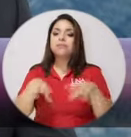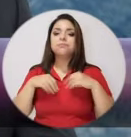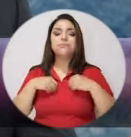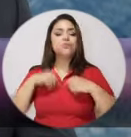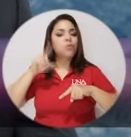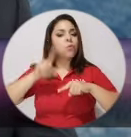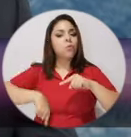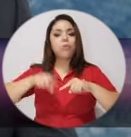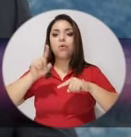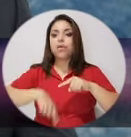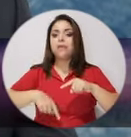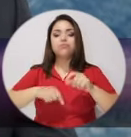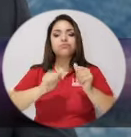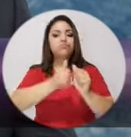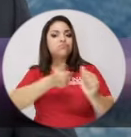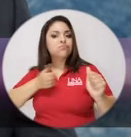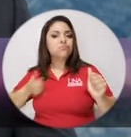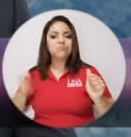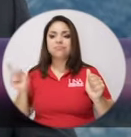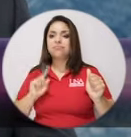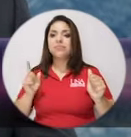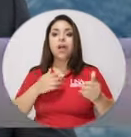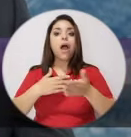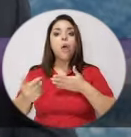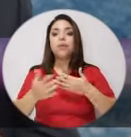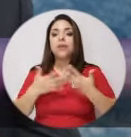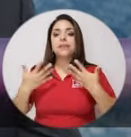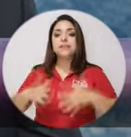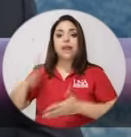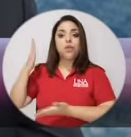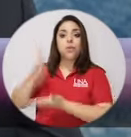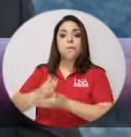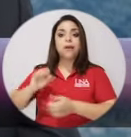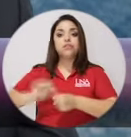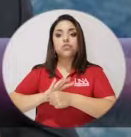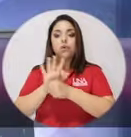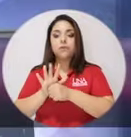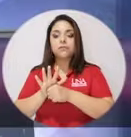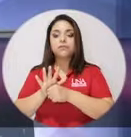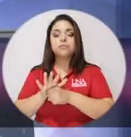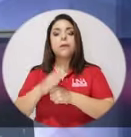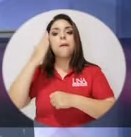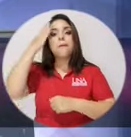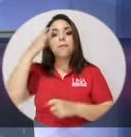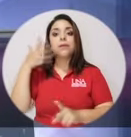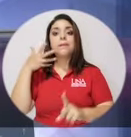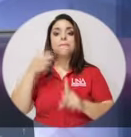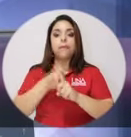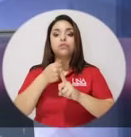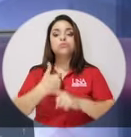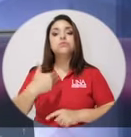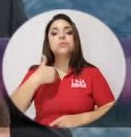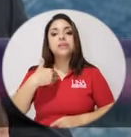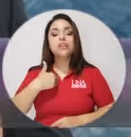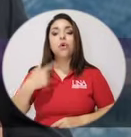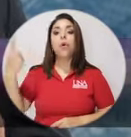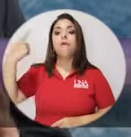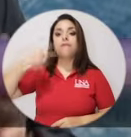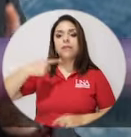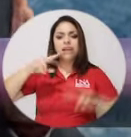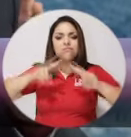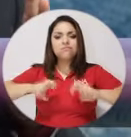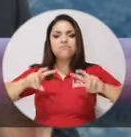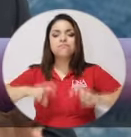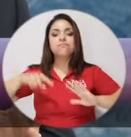que no podemos echar marcha atrás aun cuando ya no tengamos COVID, porque los impactos que hemos tenido nos obligan a hacer